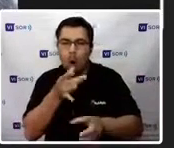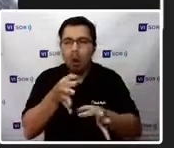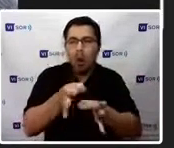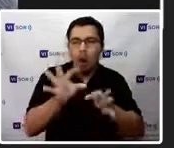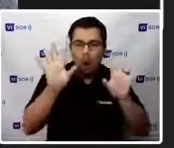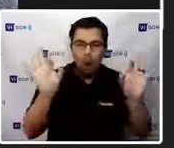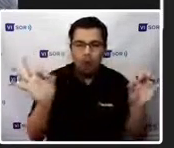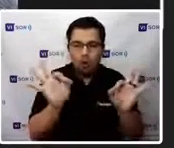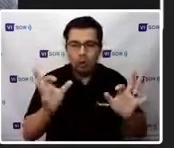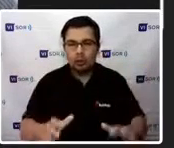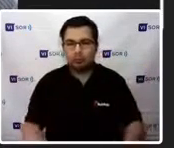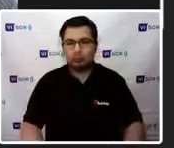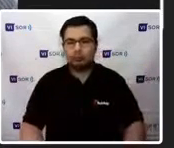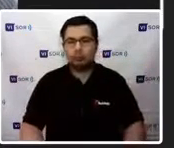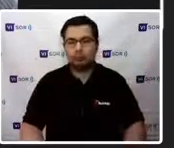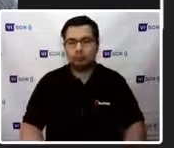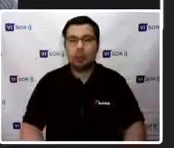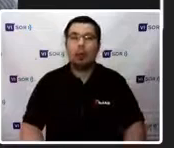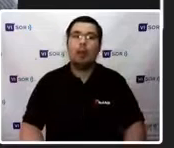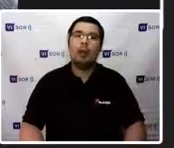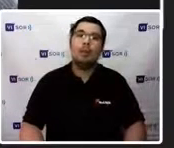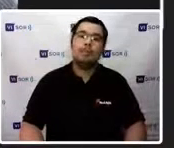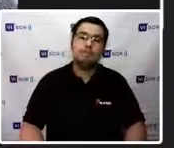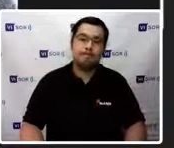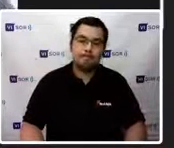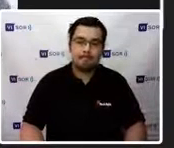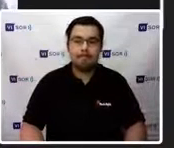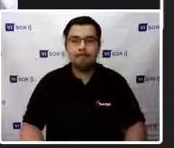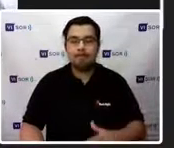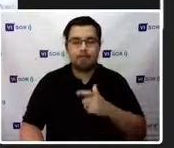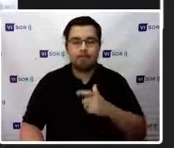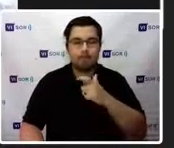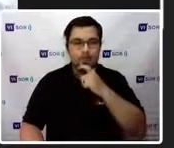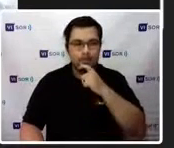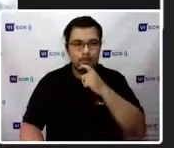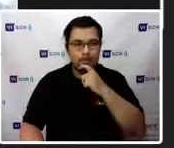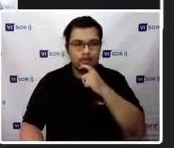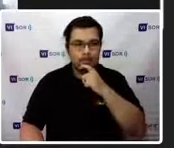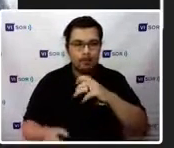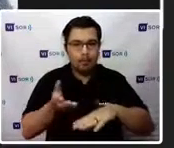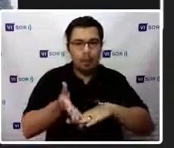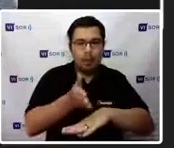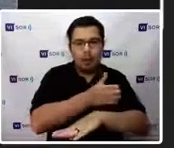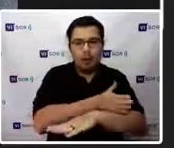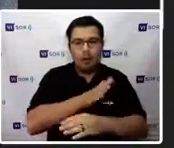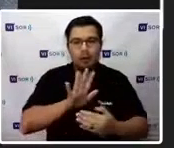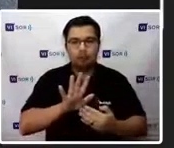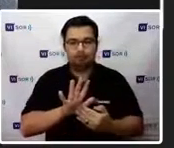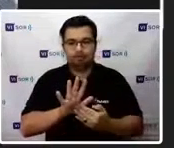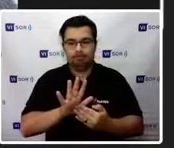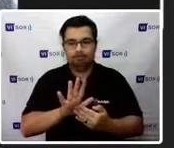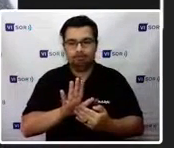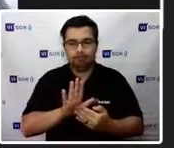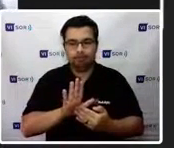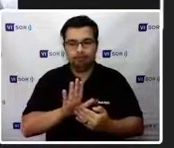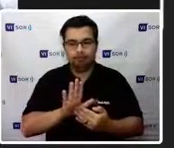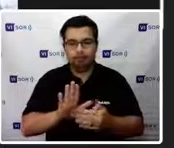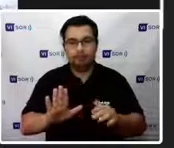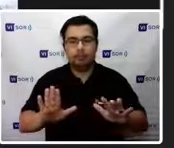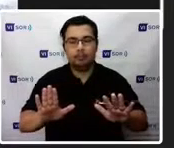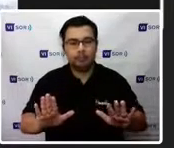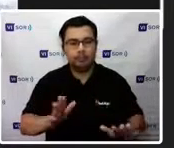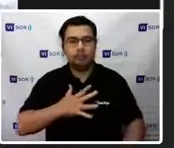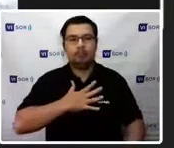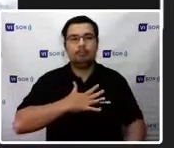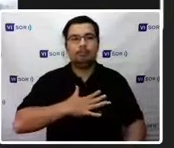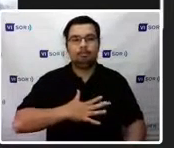Bueno, hay que tomarse, digamos, un momento primero para calmarse, para poder, digamos, observar no desde